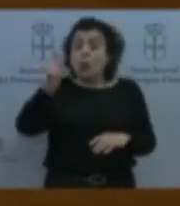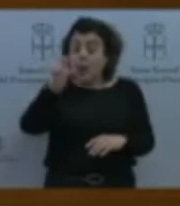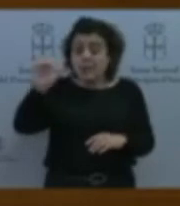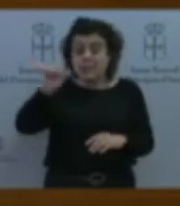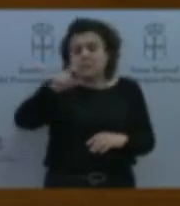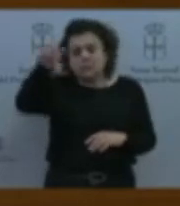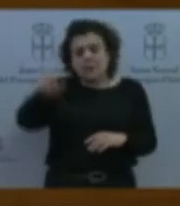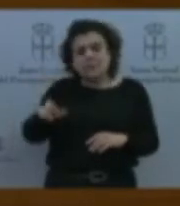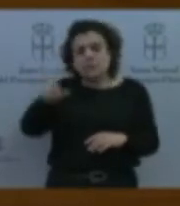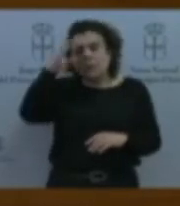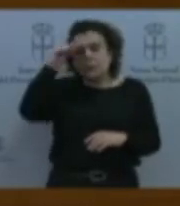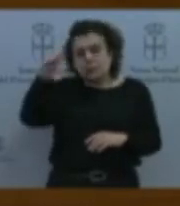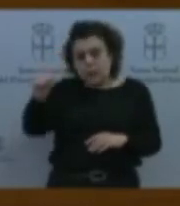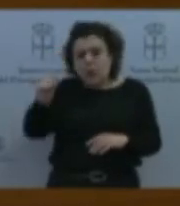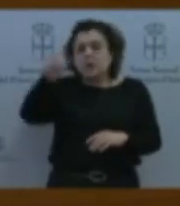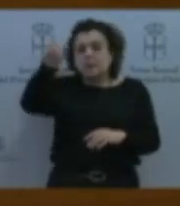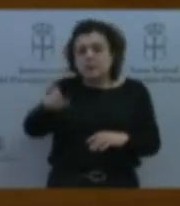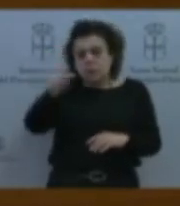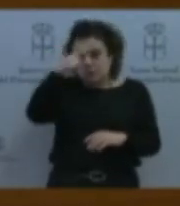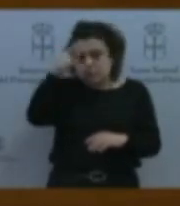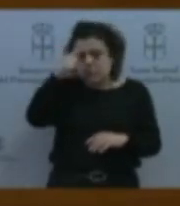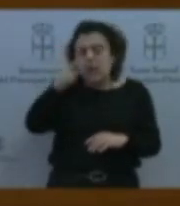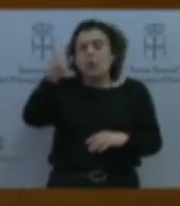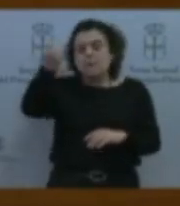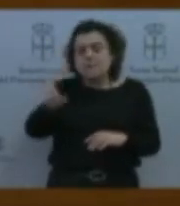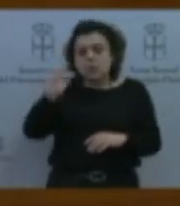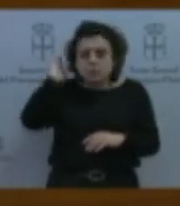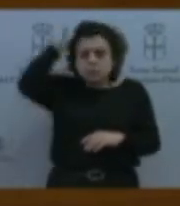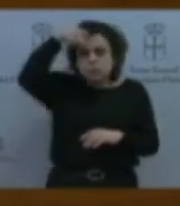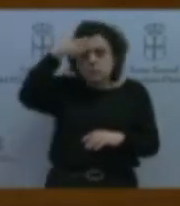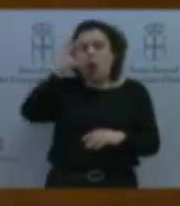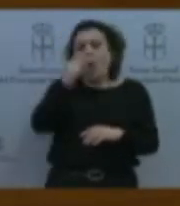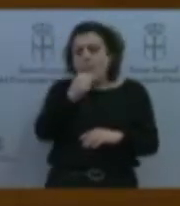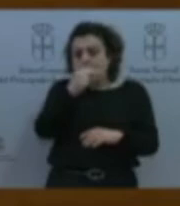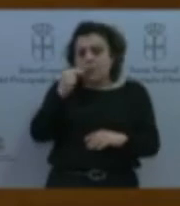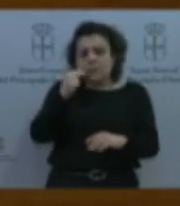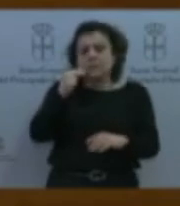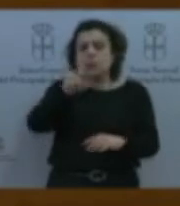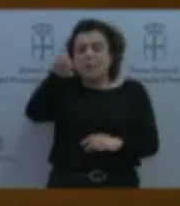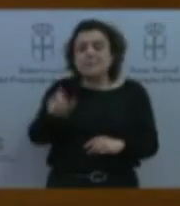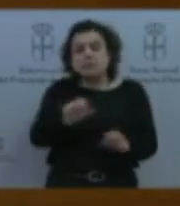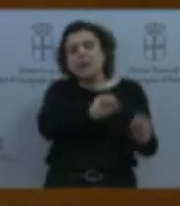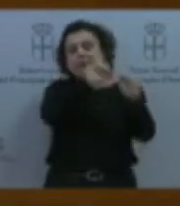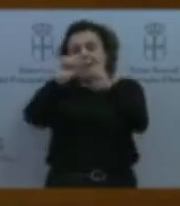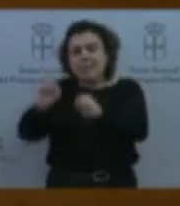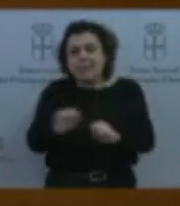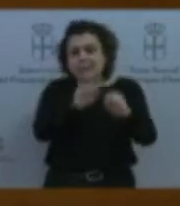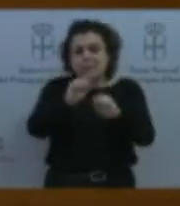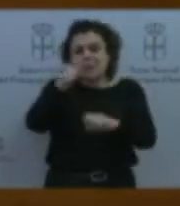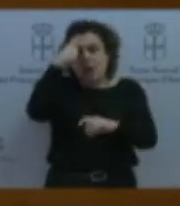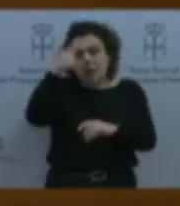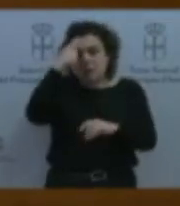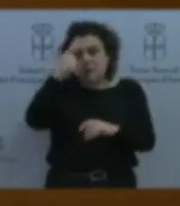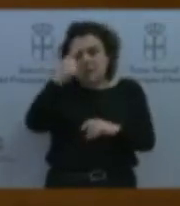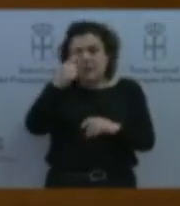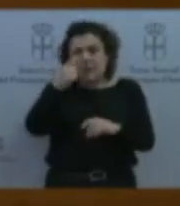republicano comprometido y una persona que defendió la cultura y las lenguas propias de Asturias y que lo hizo hasta el último momento,